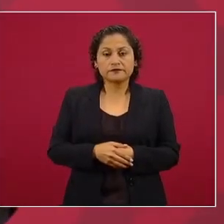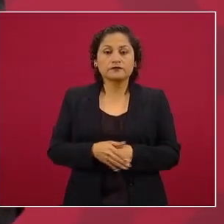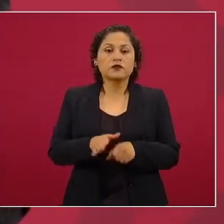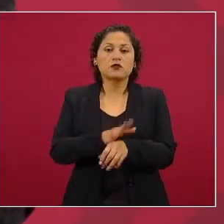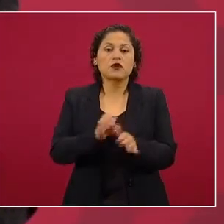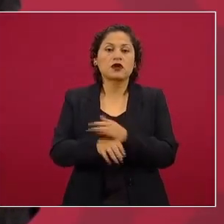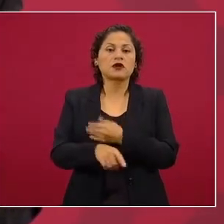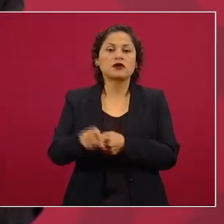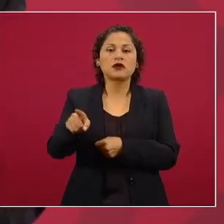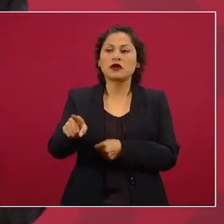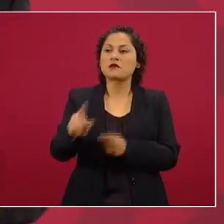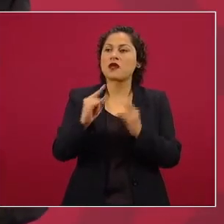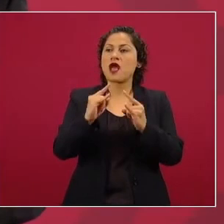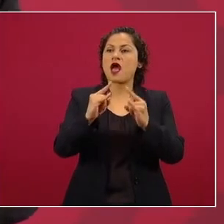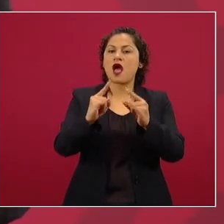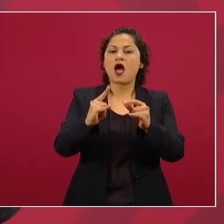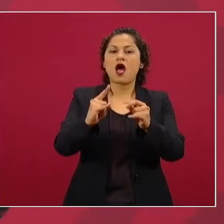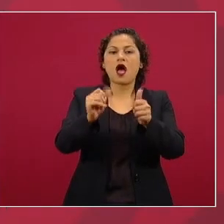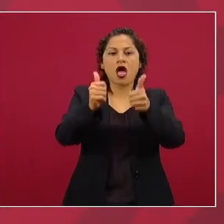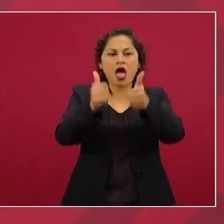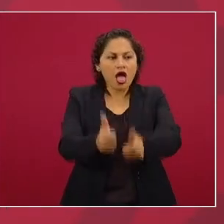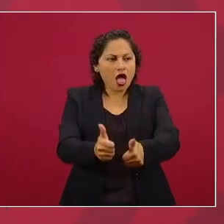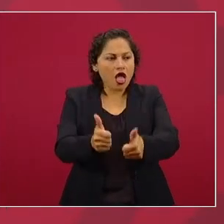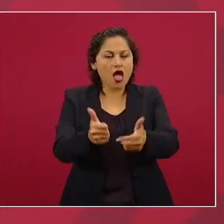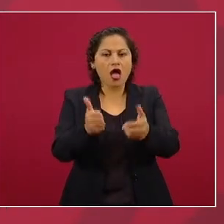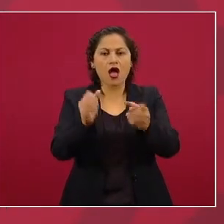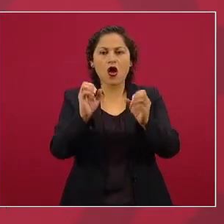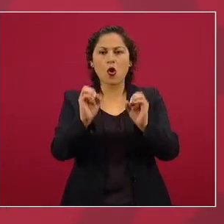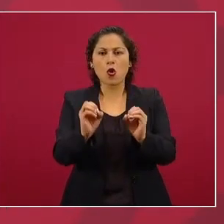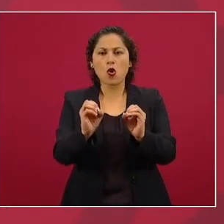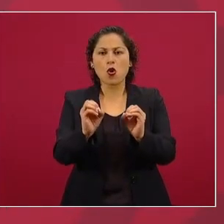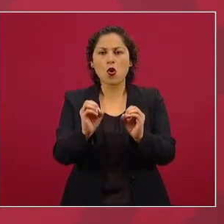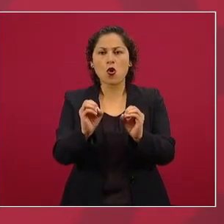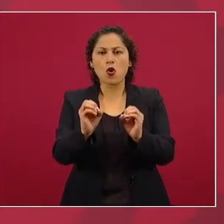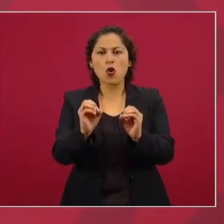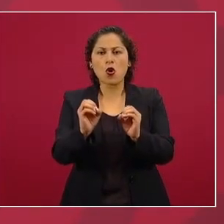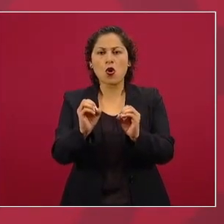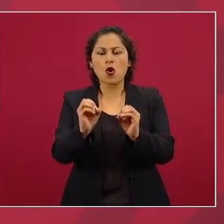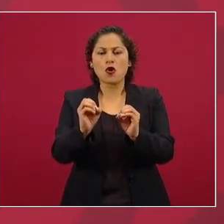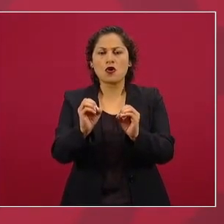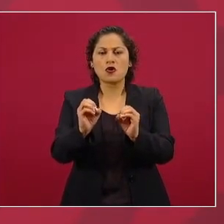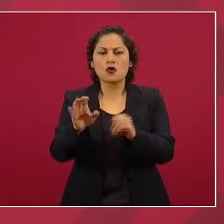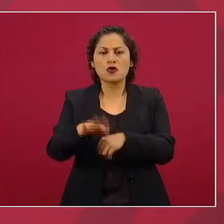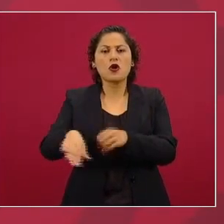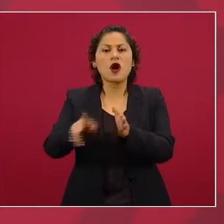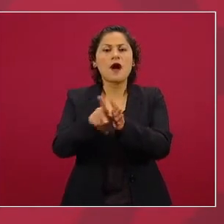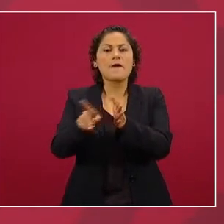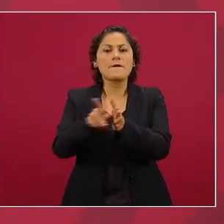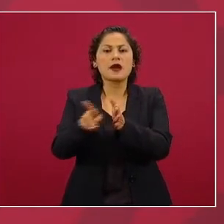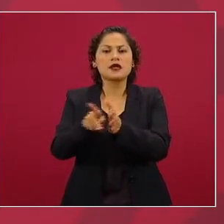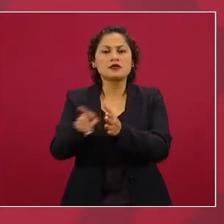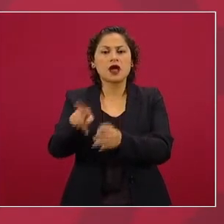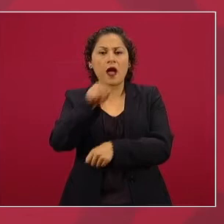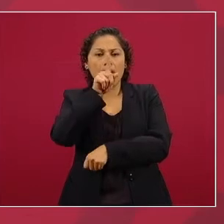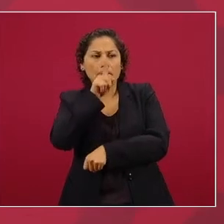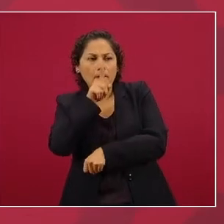hagan plantones y que la prensa